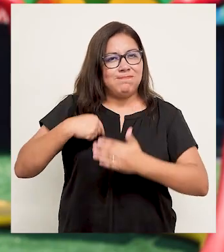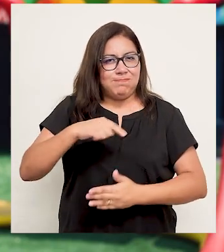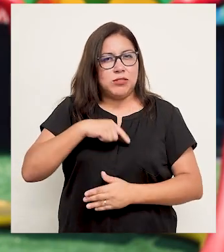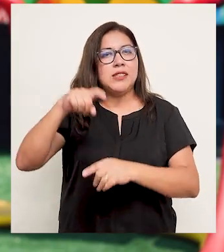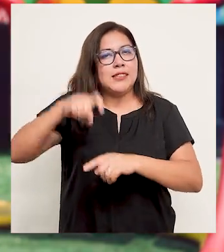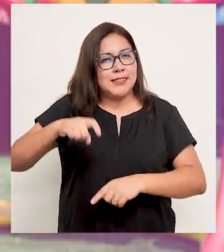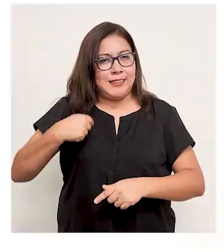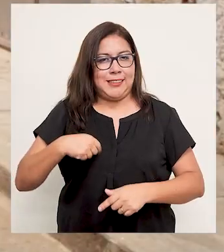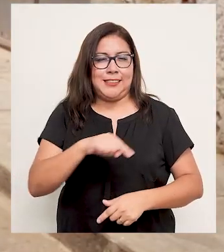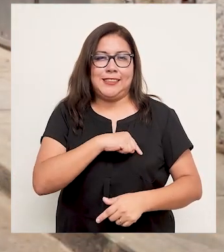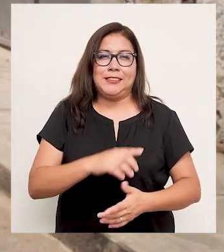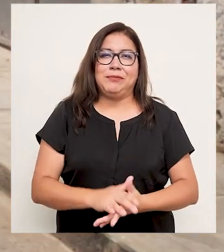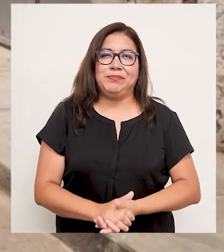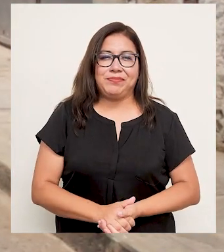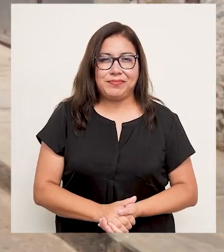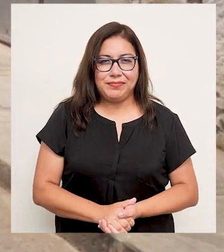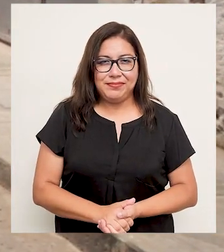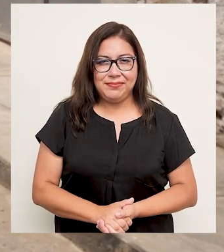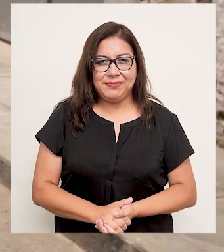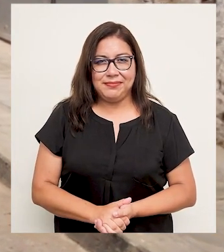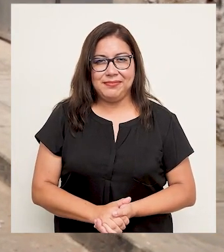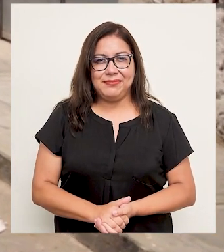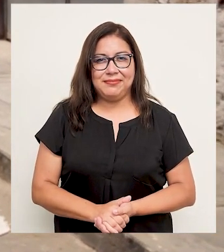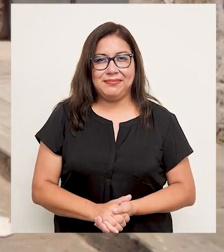te necesitan.